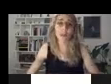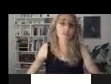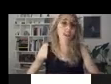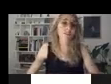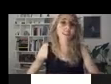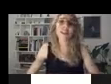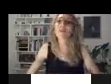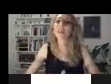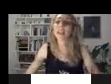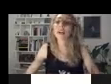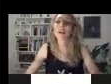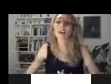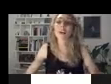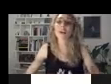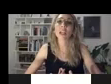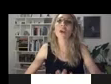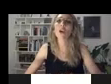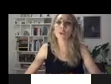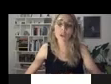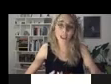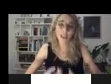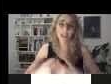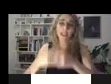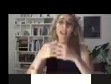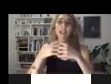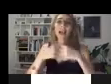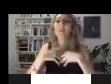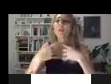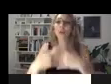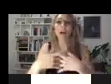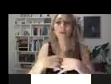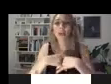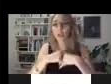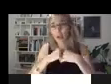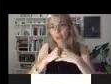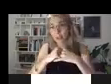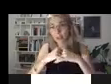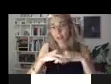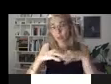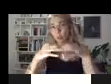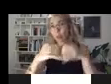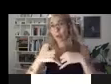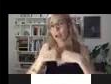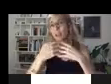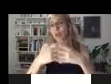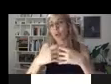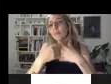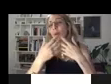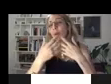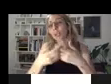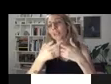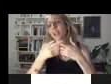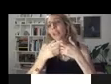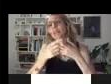tener un plato en la mesa de cómo él apoyaba a los artistas de su época y